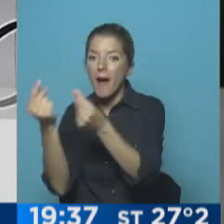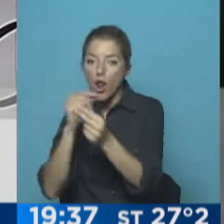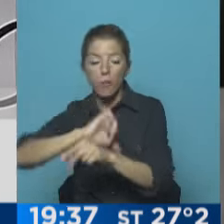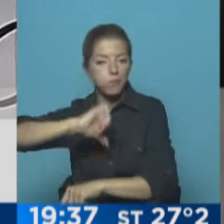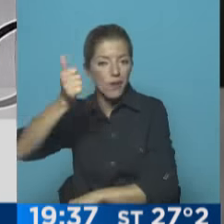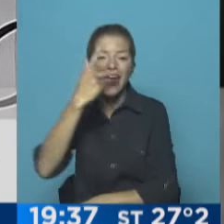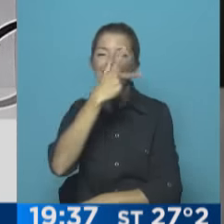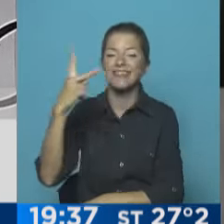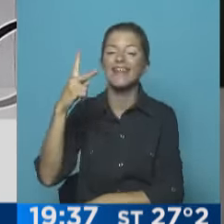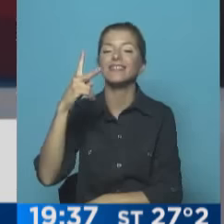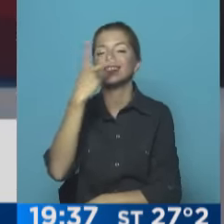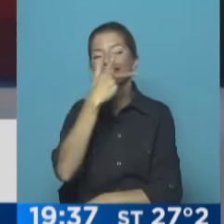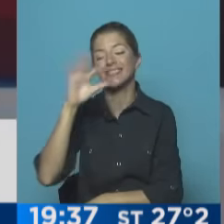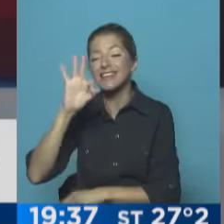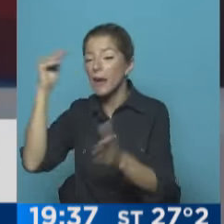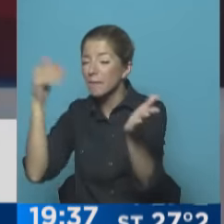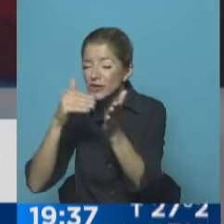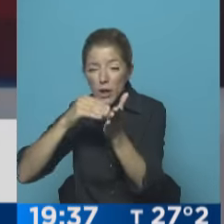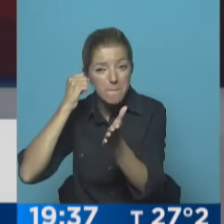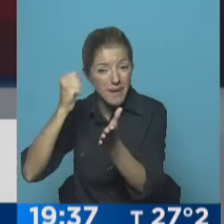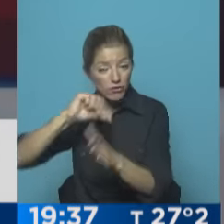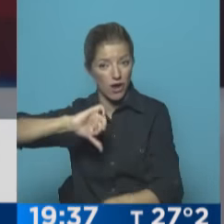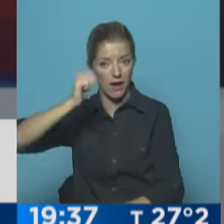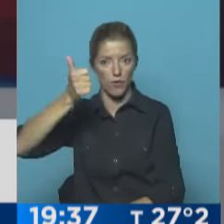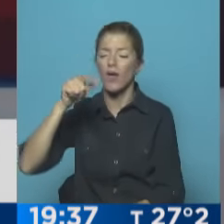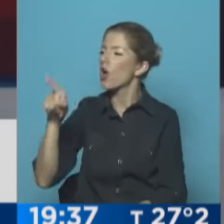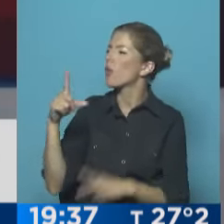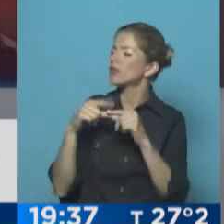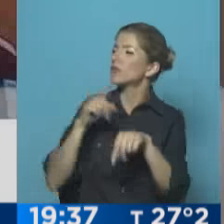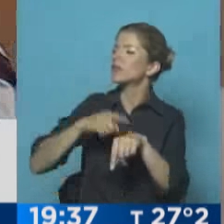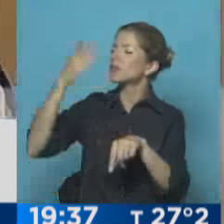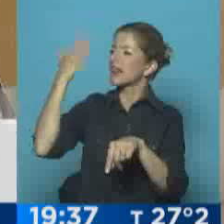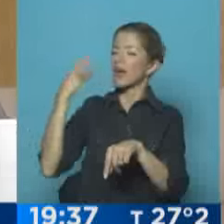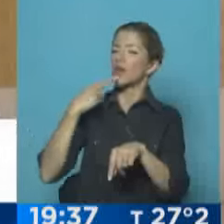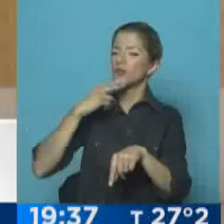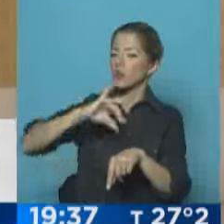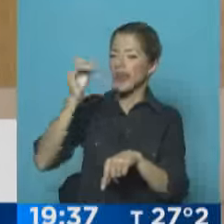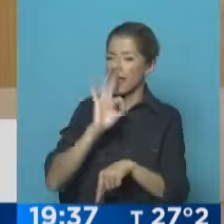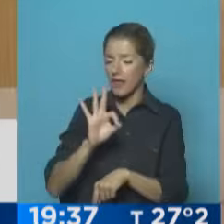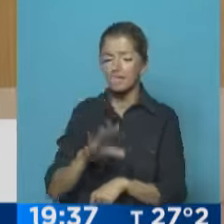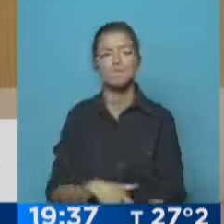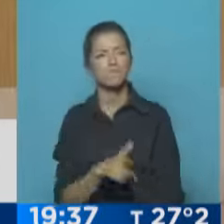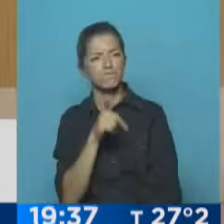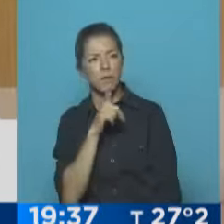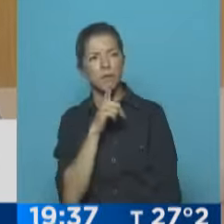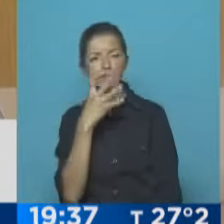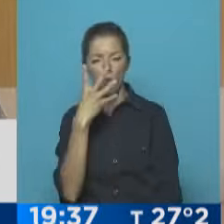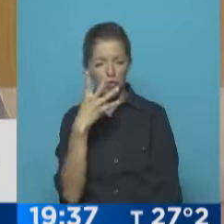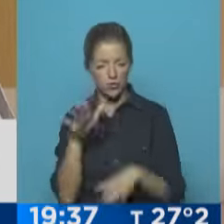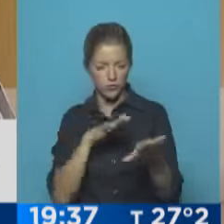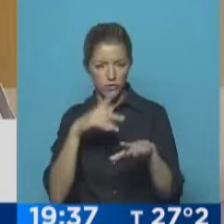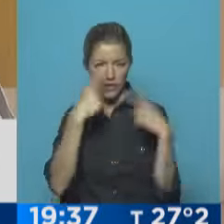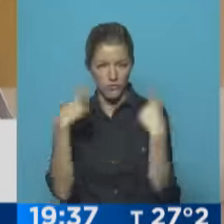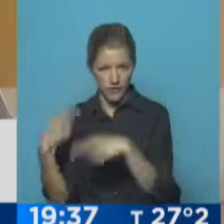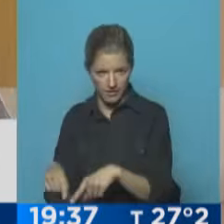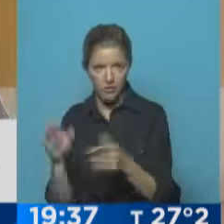de 30 millones de pesos. ¿Cuánto hacía que no salía el 11? Y el 11 salió con... creo que 4 veces de las